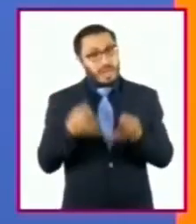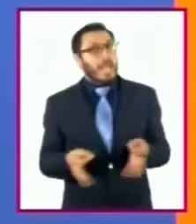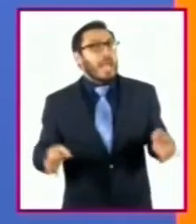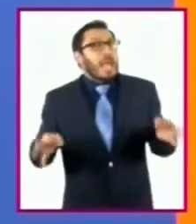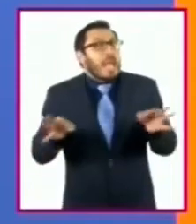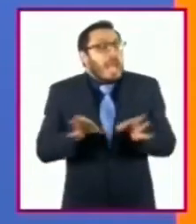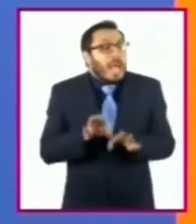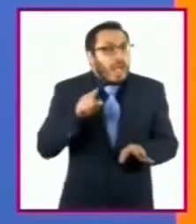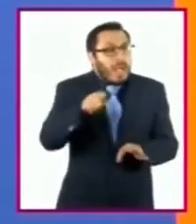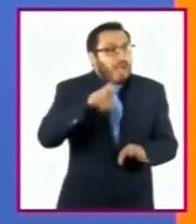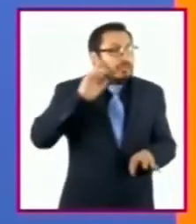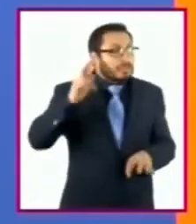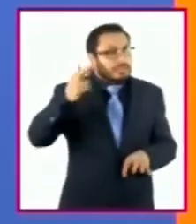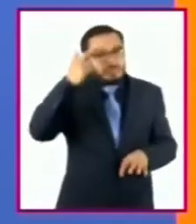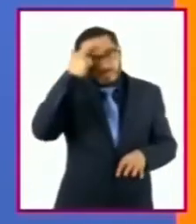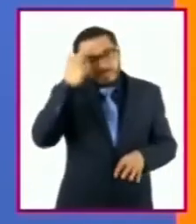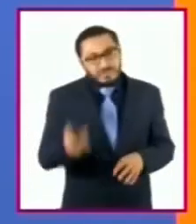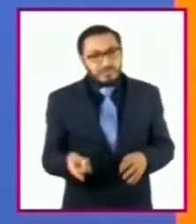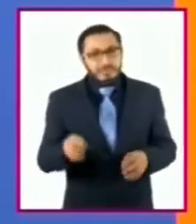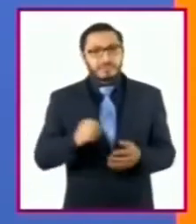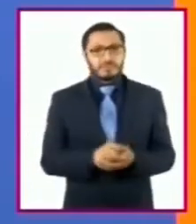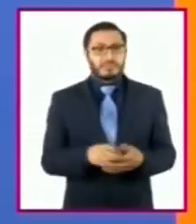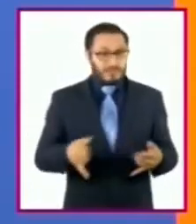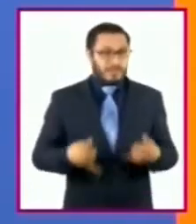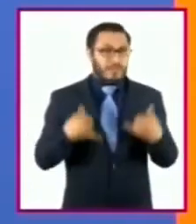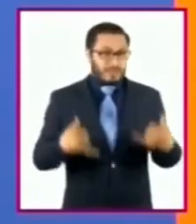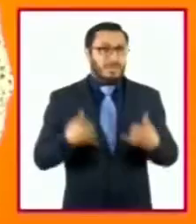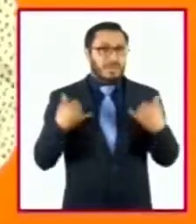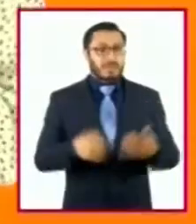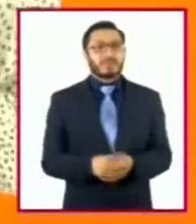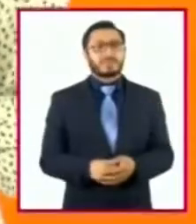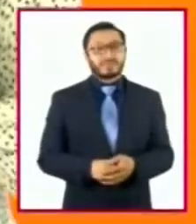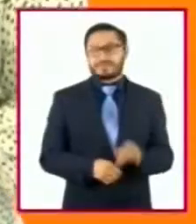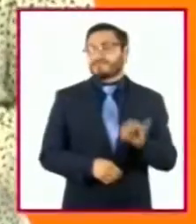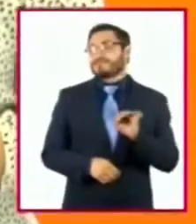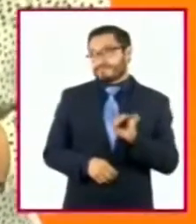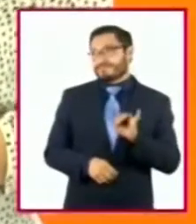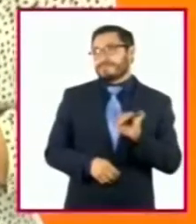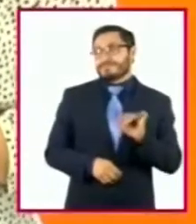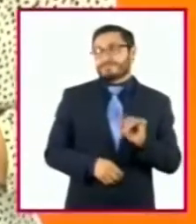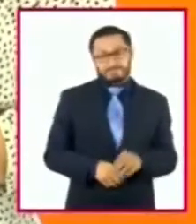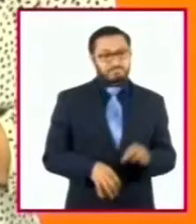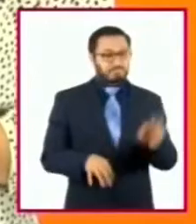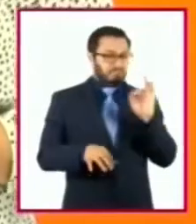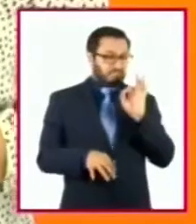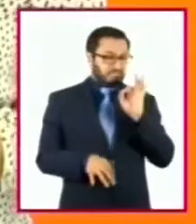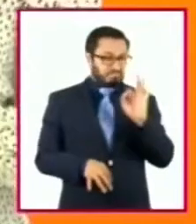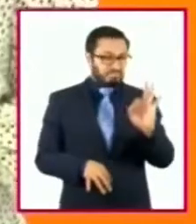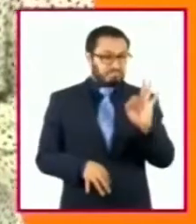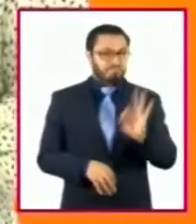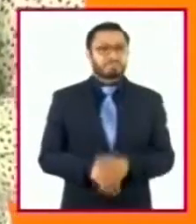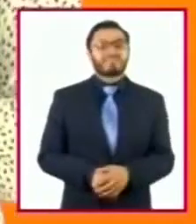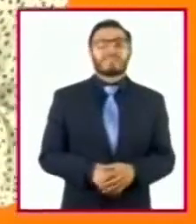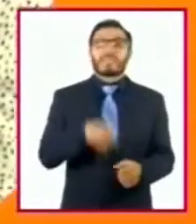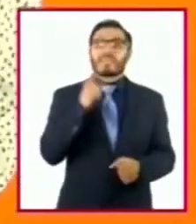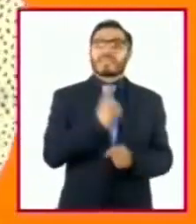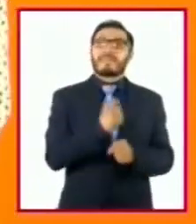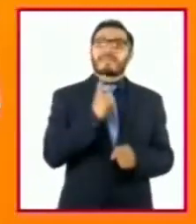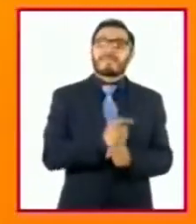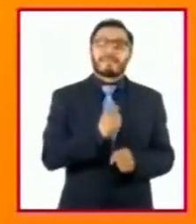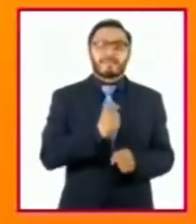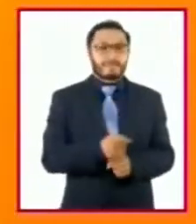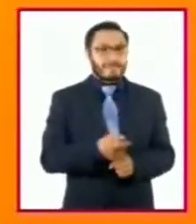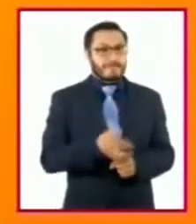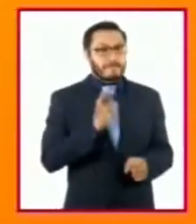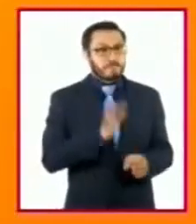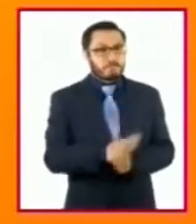en sí mismo una o un adolescente? Sí, Mónica, definitivamente primero hay que ver cuáles son